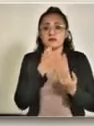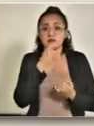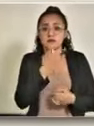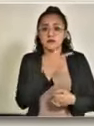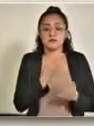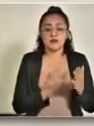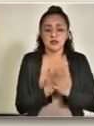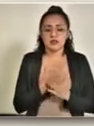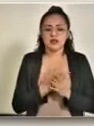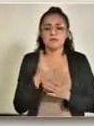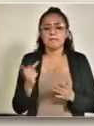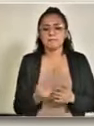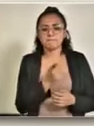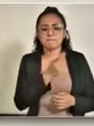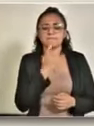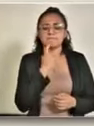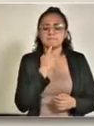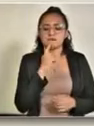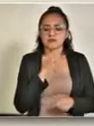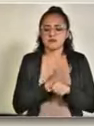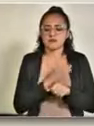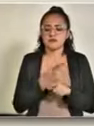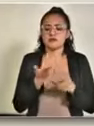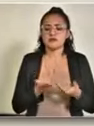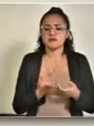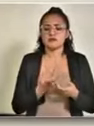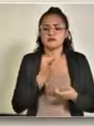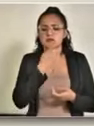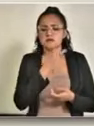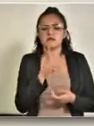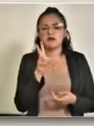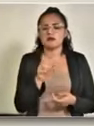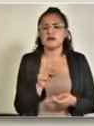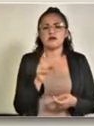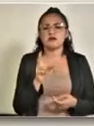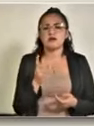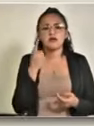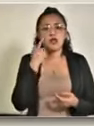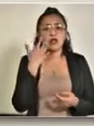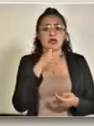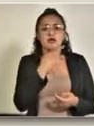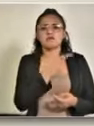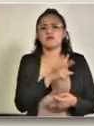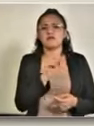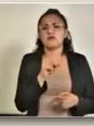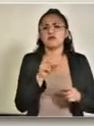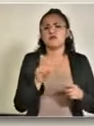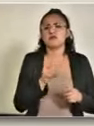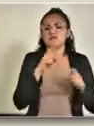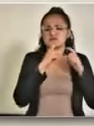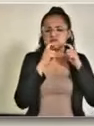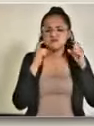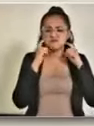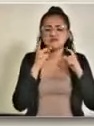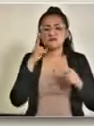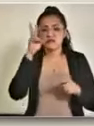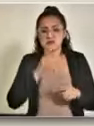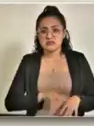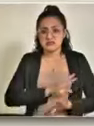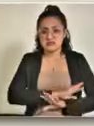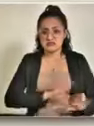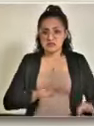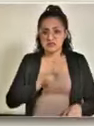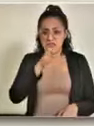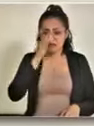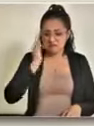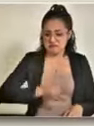preguntaron al presidente Andrés Manuel López Obrador sobre esto y él insiste en que no se, bueno, al menos él no lo utilizaría porque no está científicamente